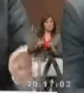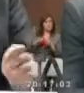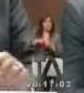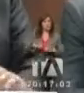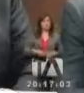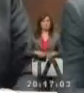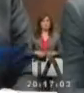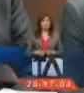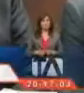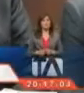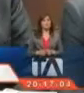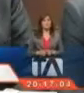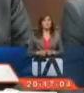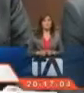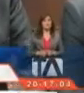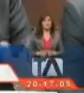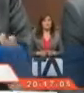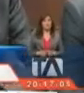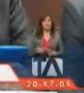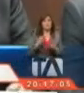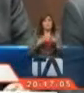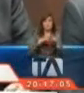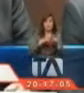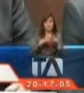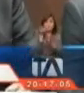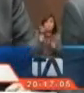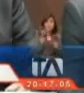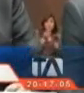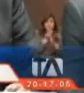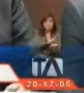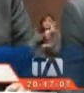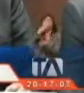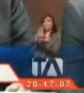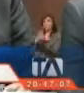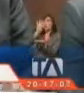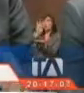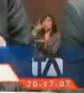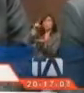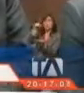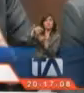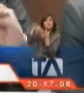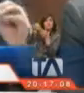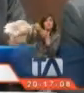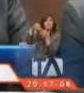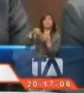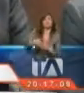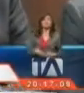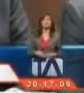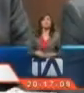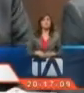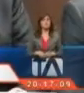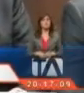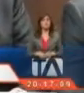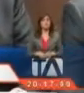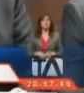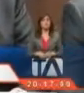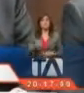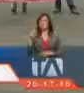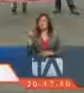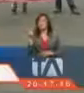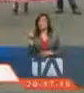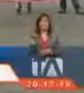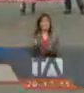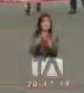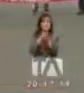problema. Una asignación presupuestaria inicial, aproximadamente 4 millones de dólares, para la intervención